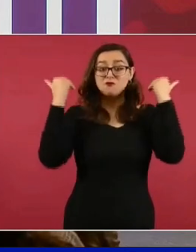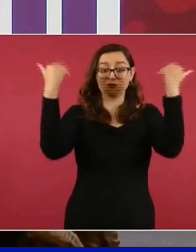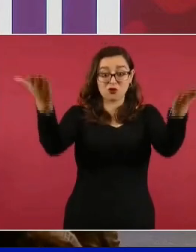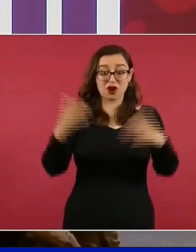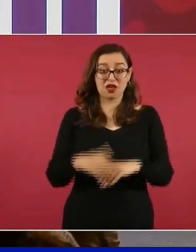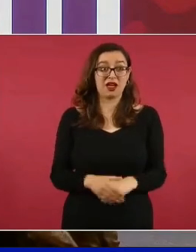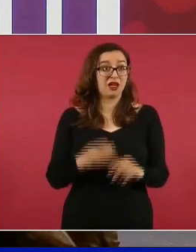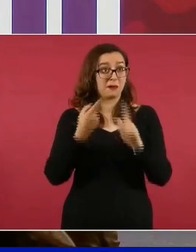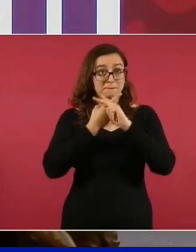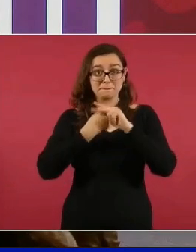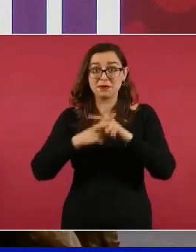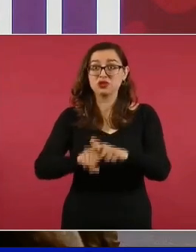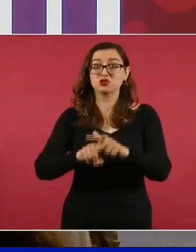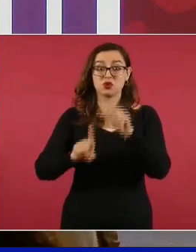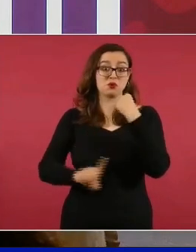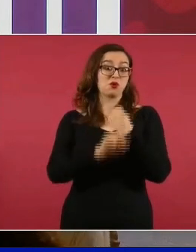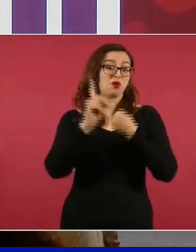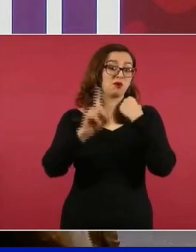originadas en México.